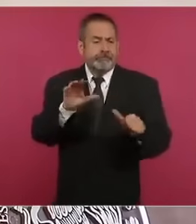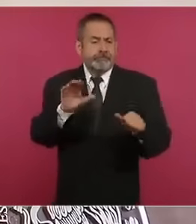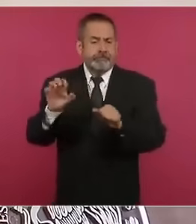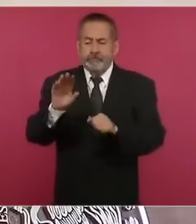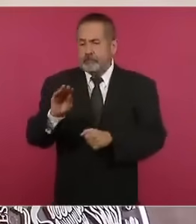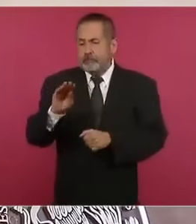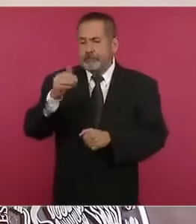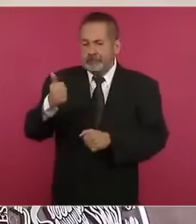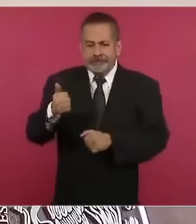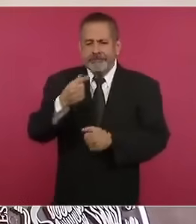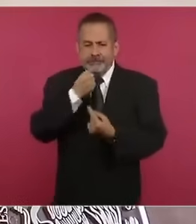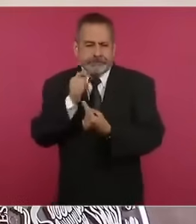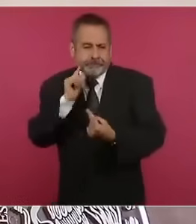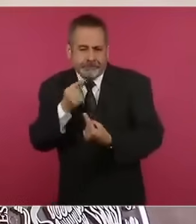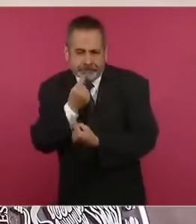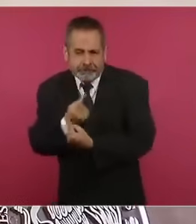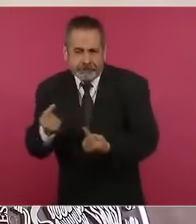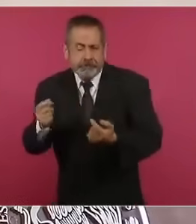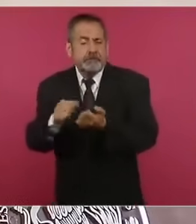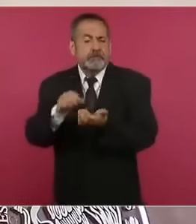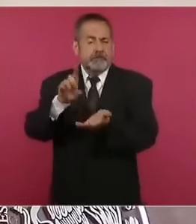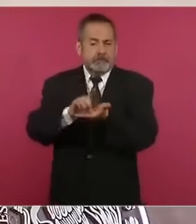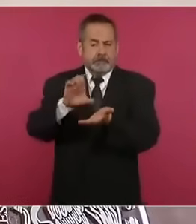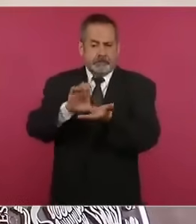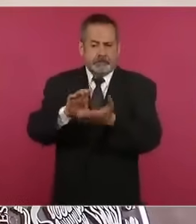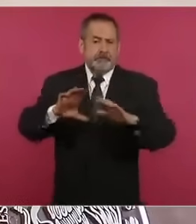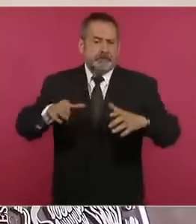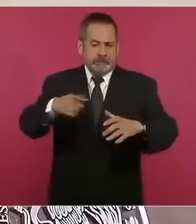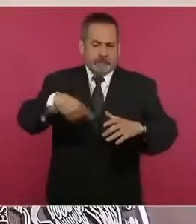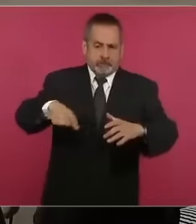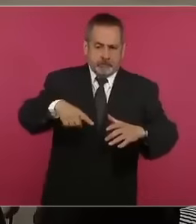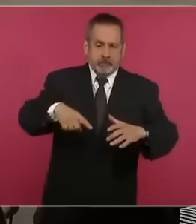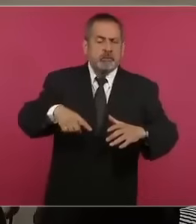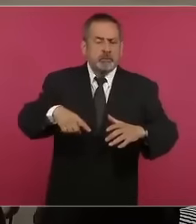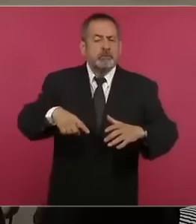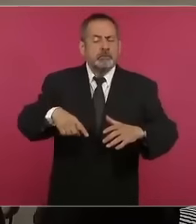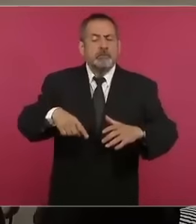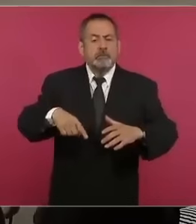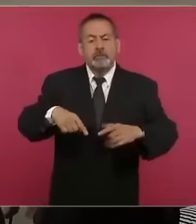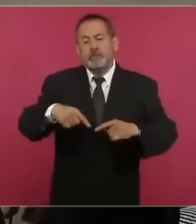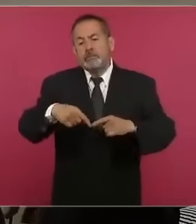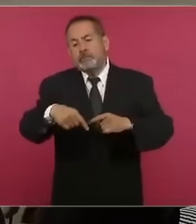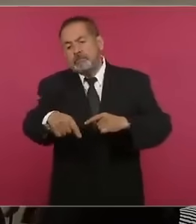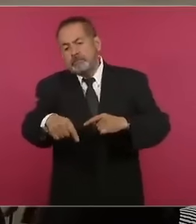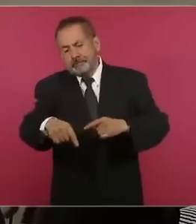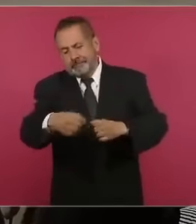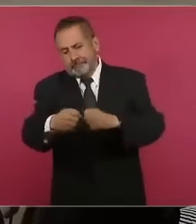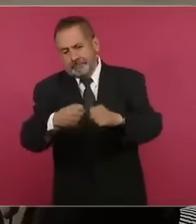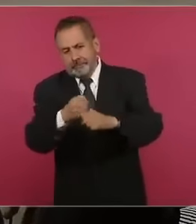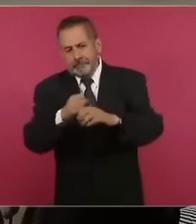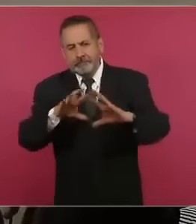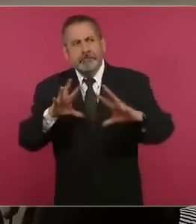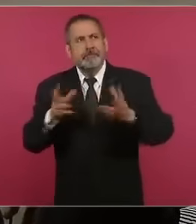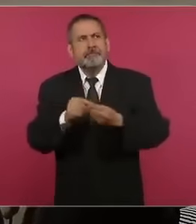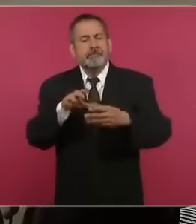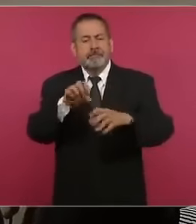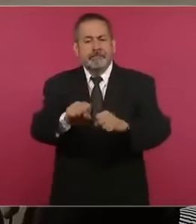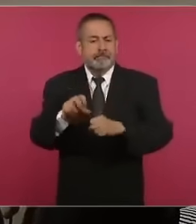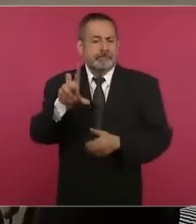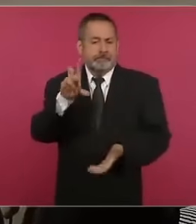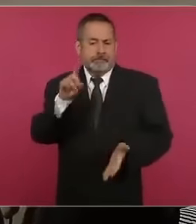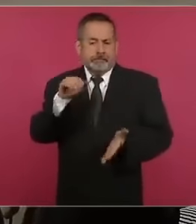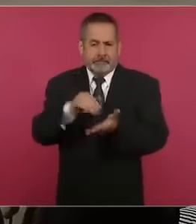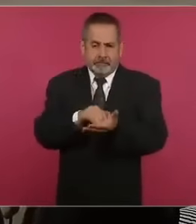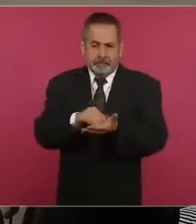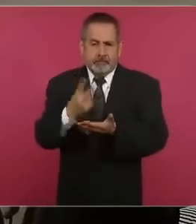26.696 niñas y niños con discapacidad, y al final del año estaremos llegando casi a 30.000 con los dos centros que se van a